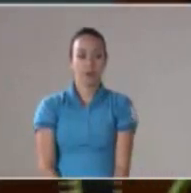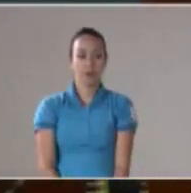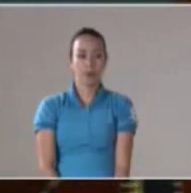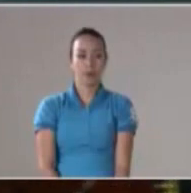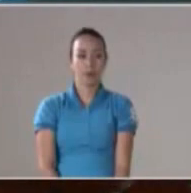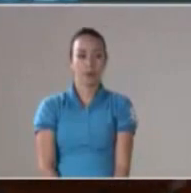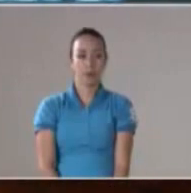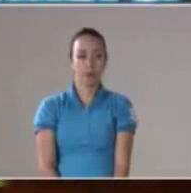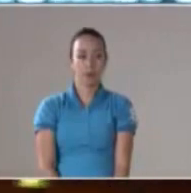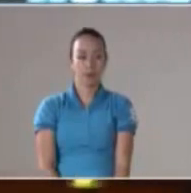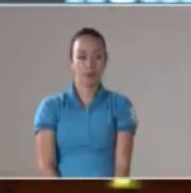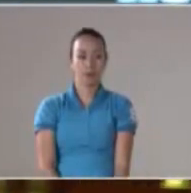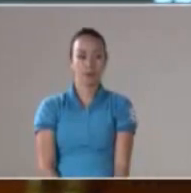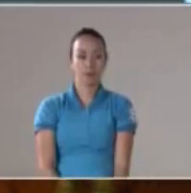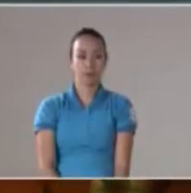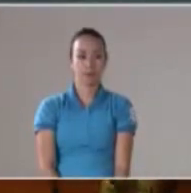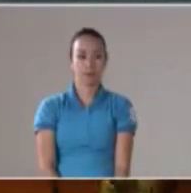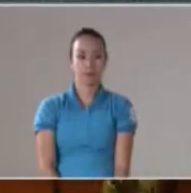Pero,